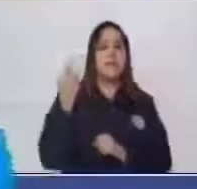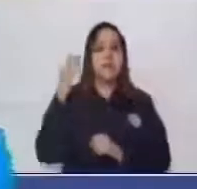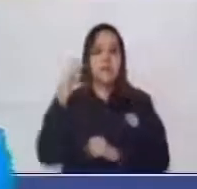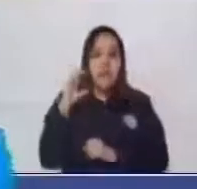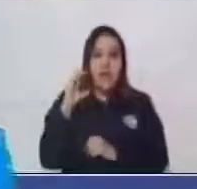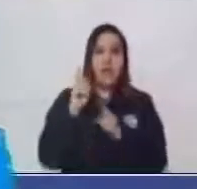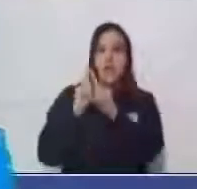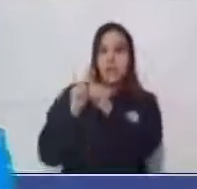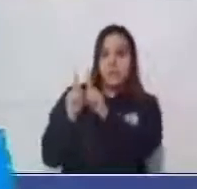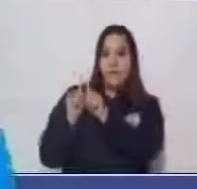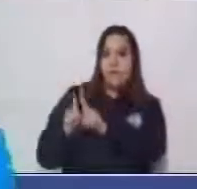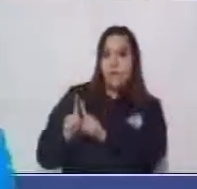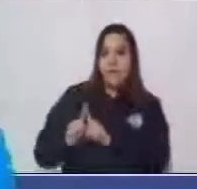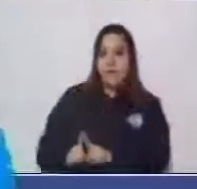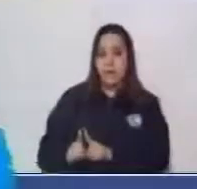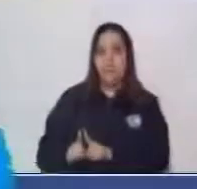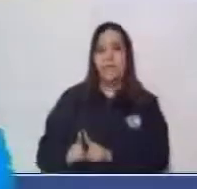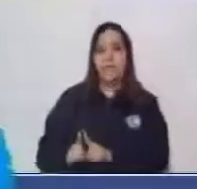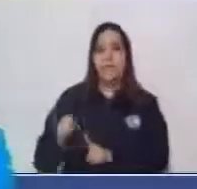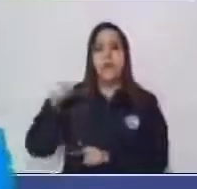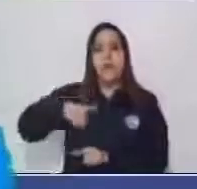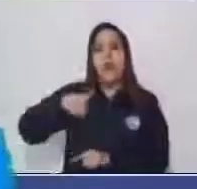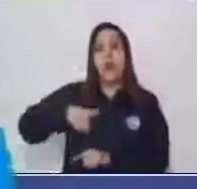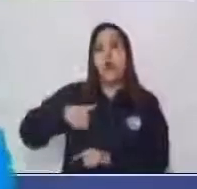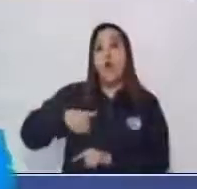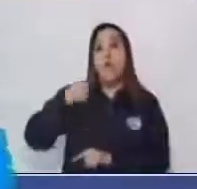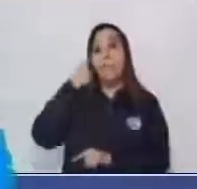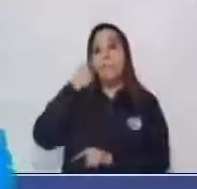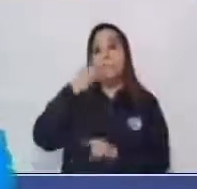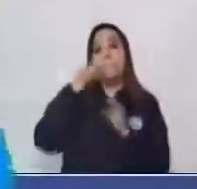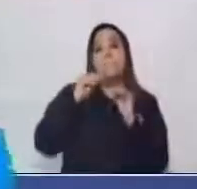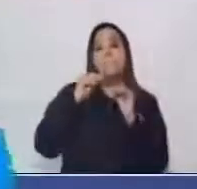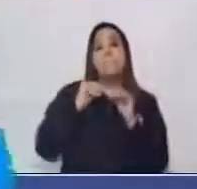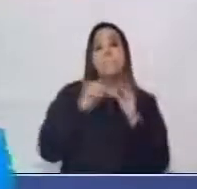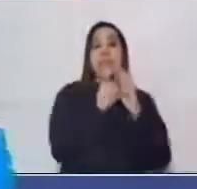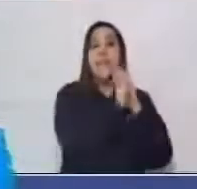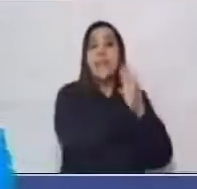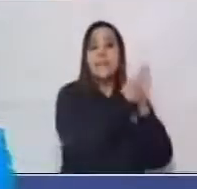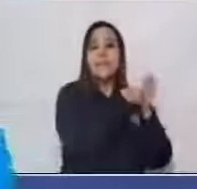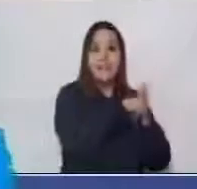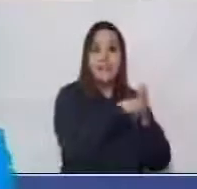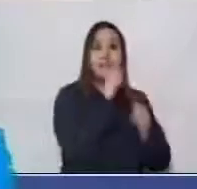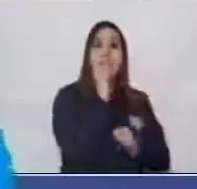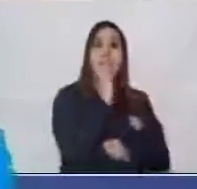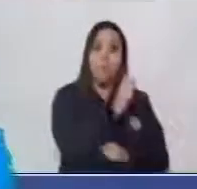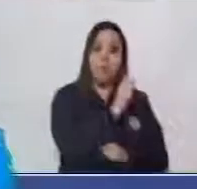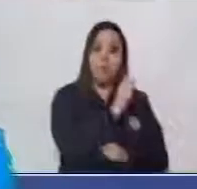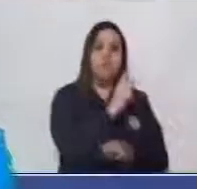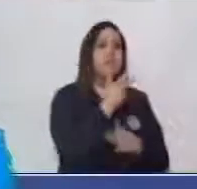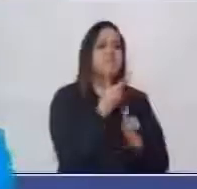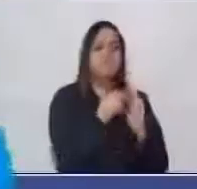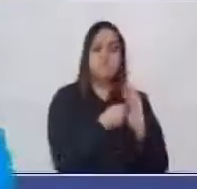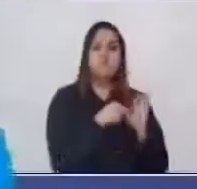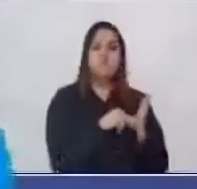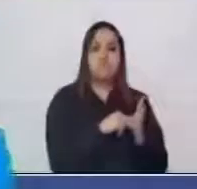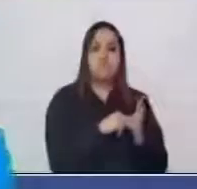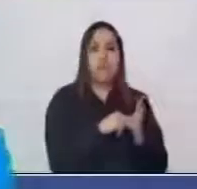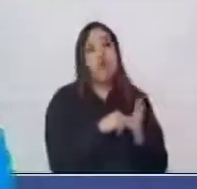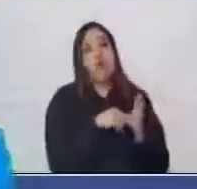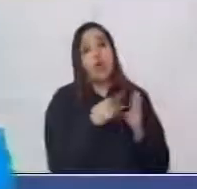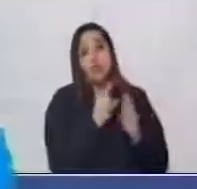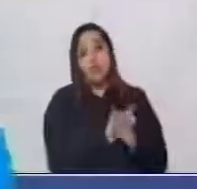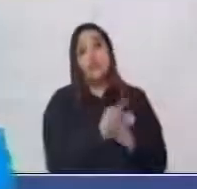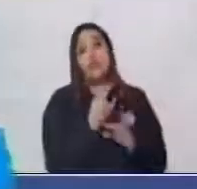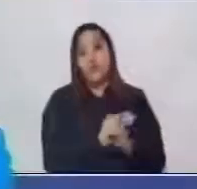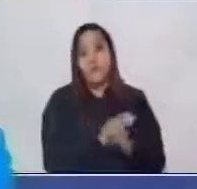enfocarnos en los signos de puntuación. Los signos de puntuación los utilizamos normalmente o con